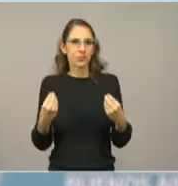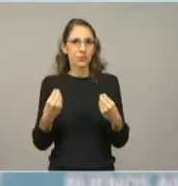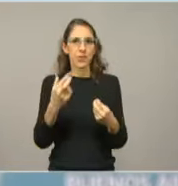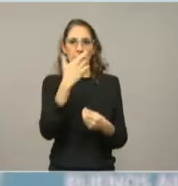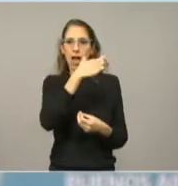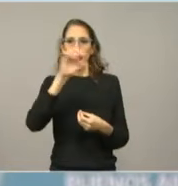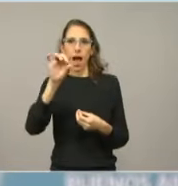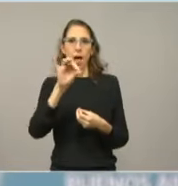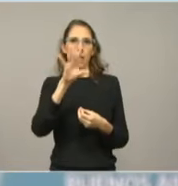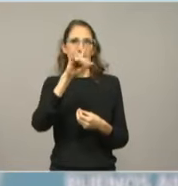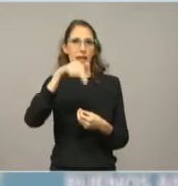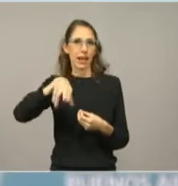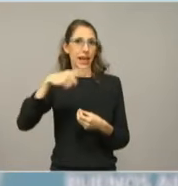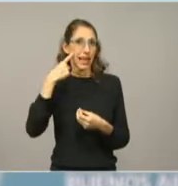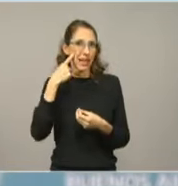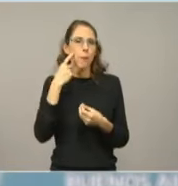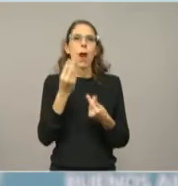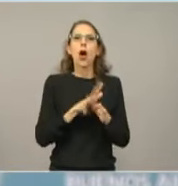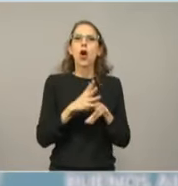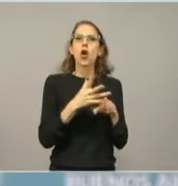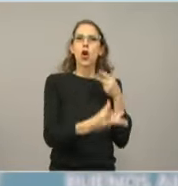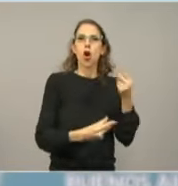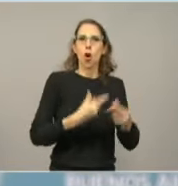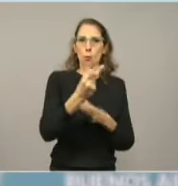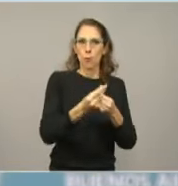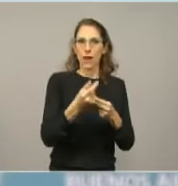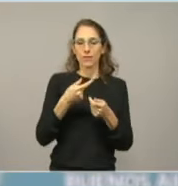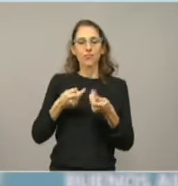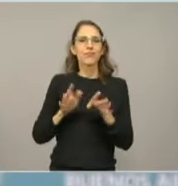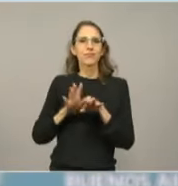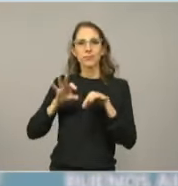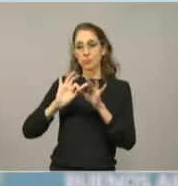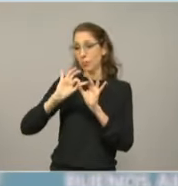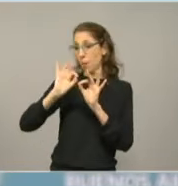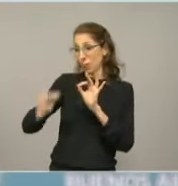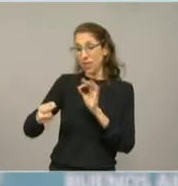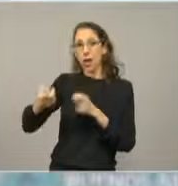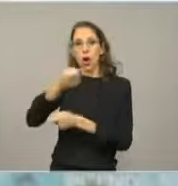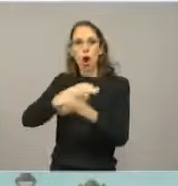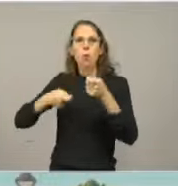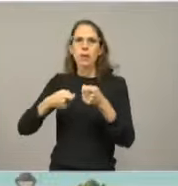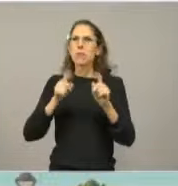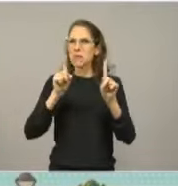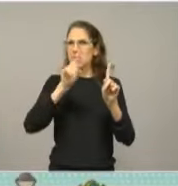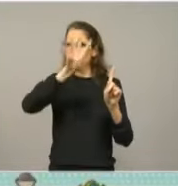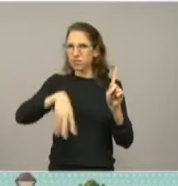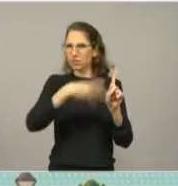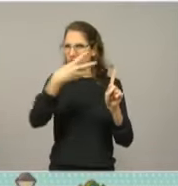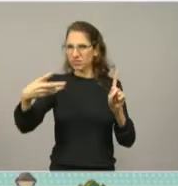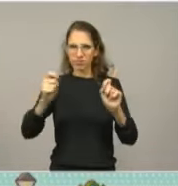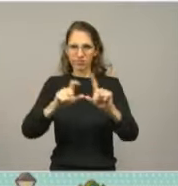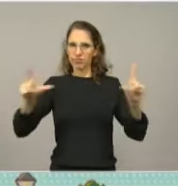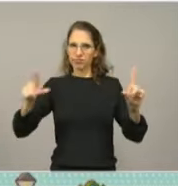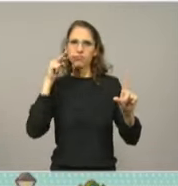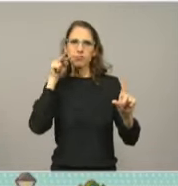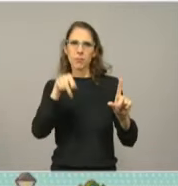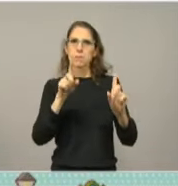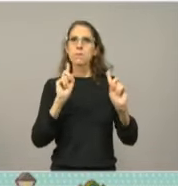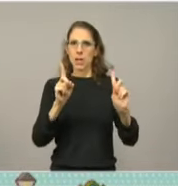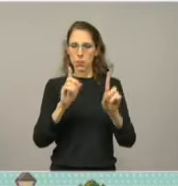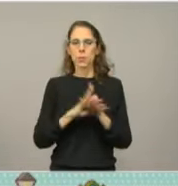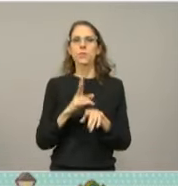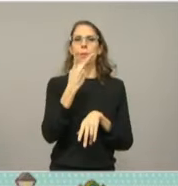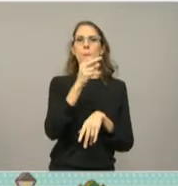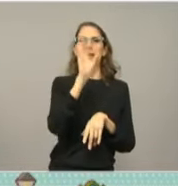dni para compras en comercios de cercanía 20% bueno están ahí no pero yo los repaso 20% de